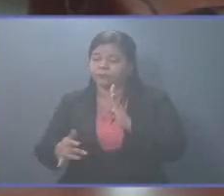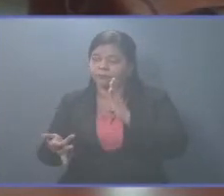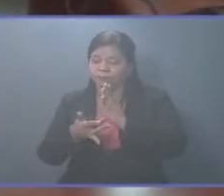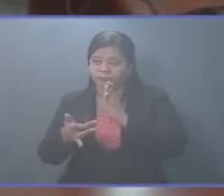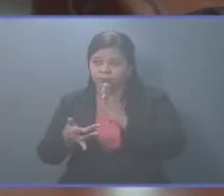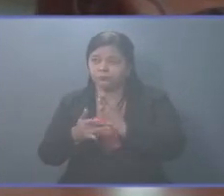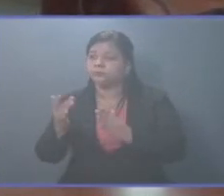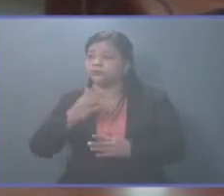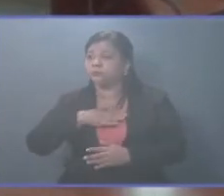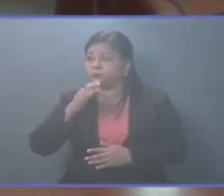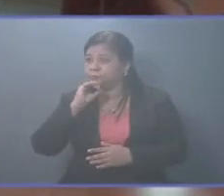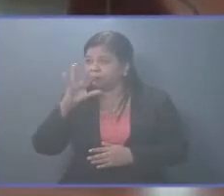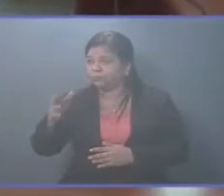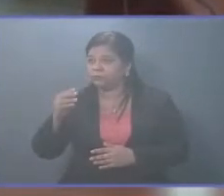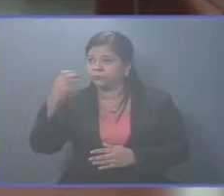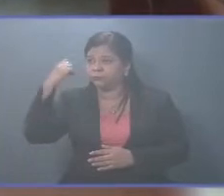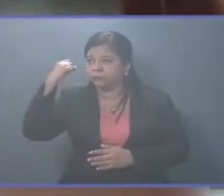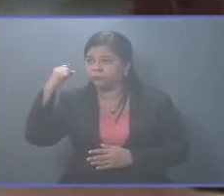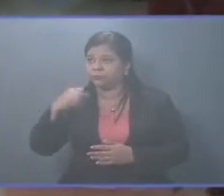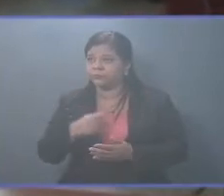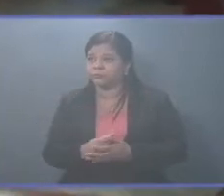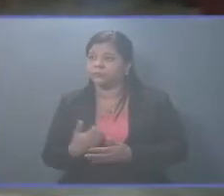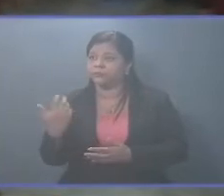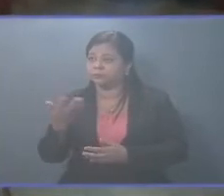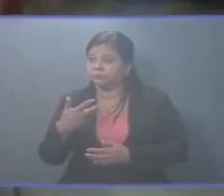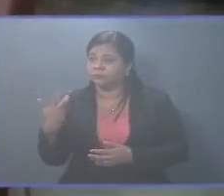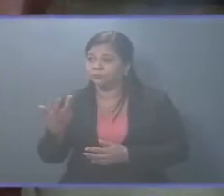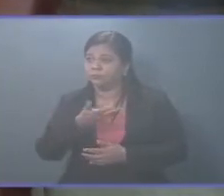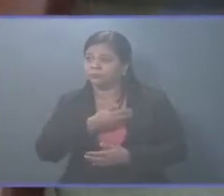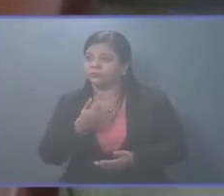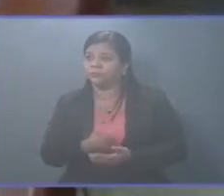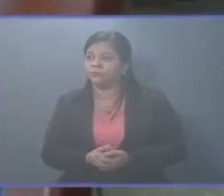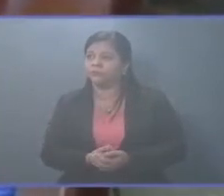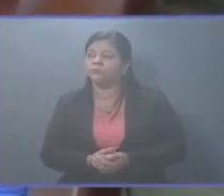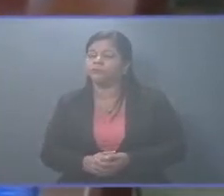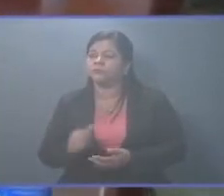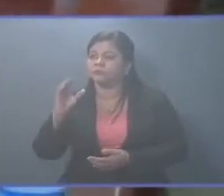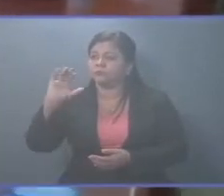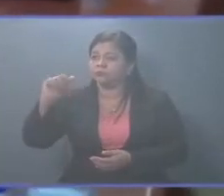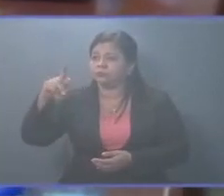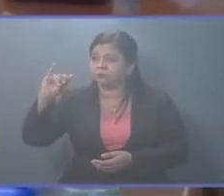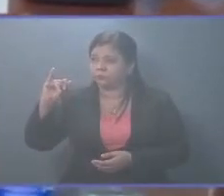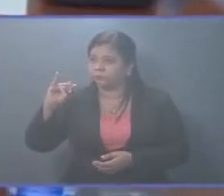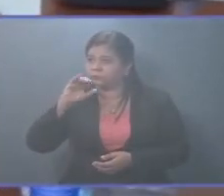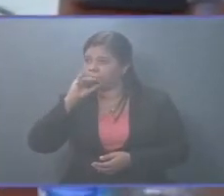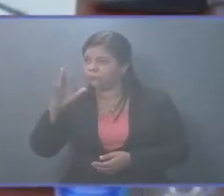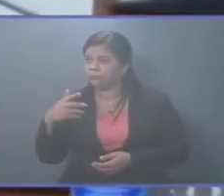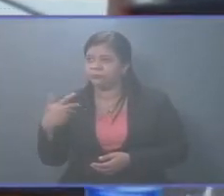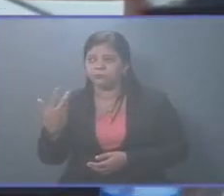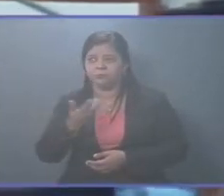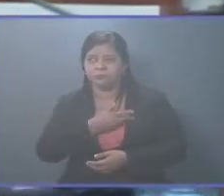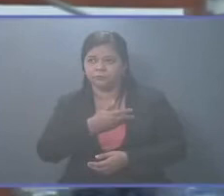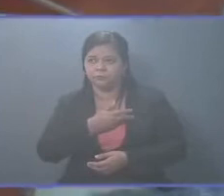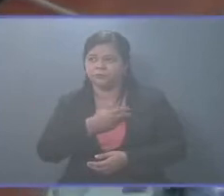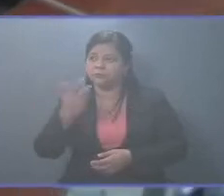porque es bien importante. Nosotros probablemente como CAPI no estamos casados con una vacuna,